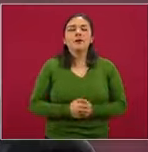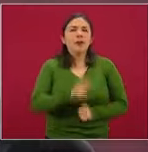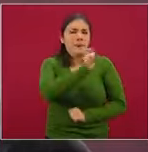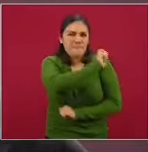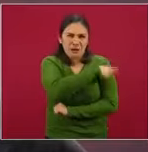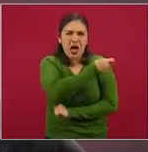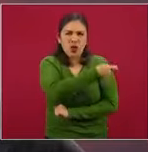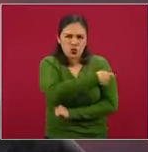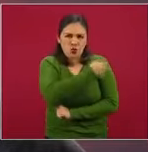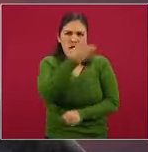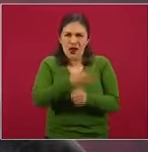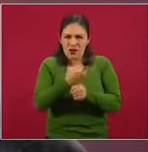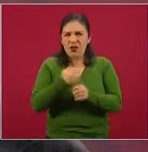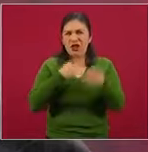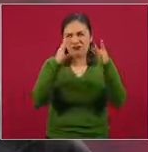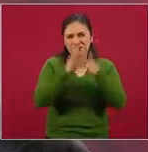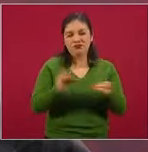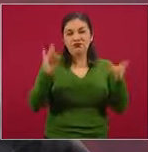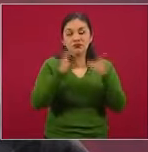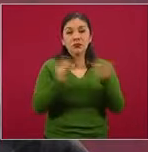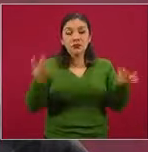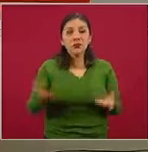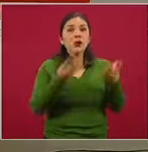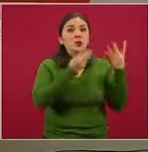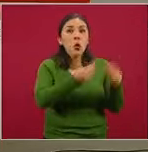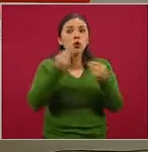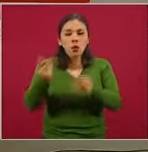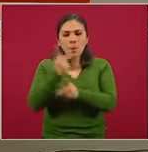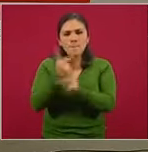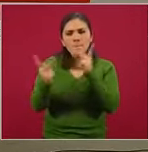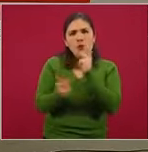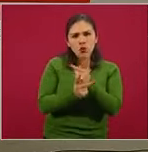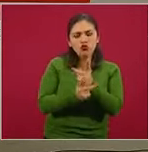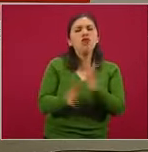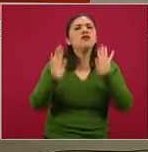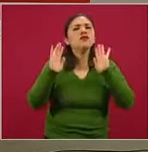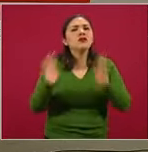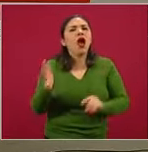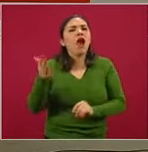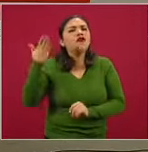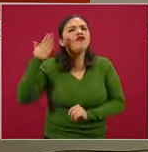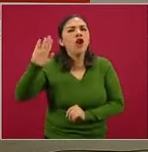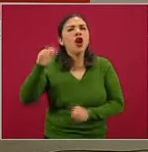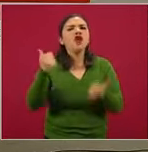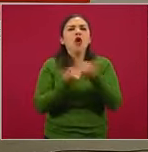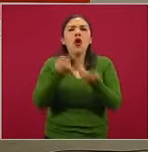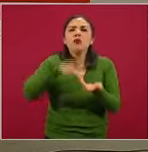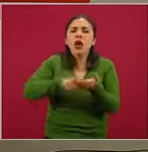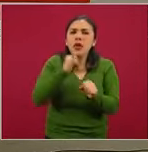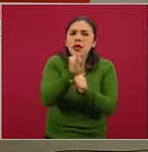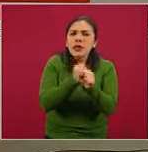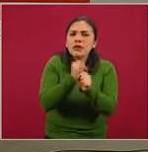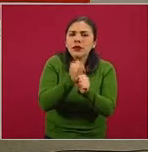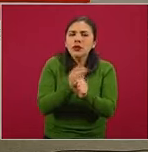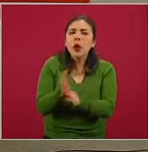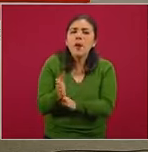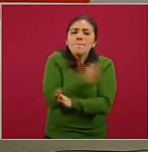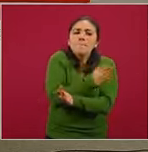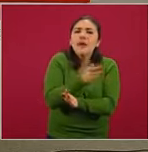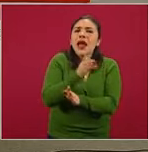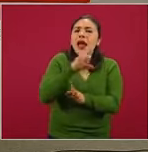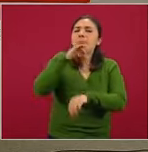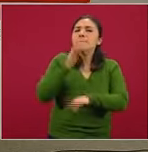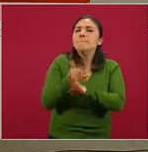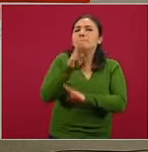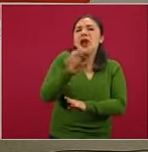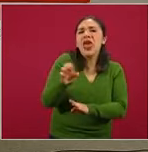vacunas que estamos comentando, varios de los productos ya pasaron dentro de la investigación preclínica,